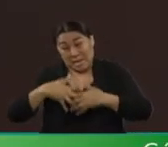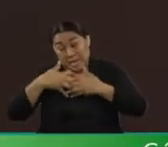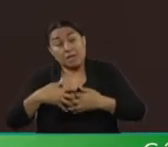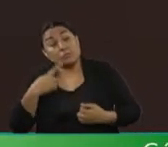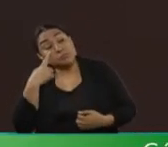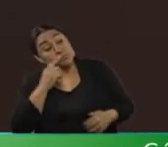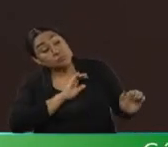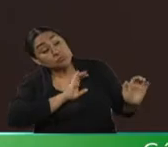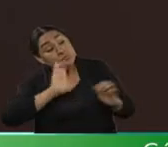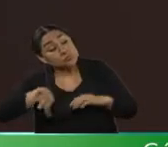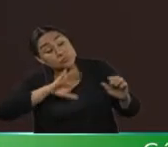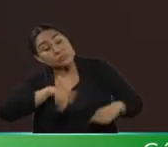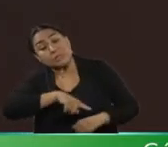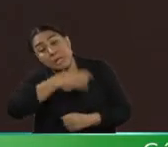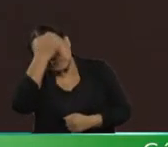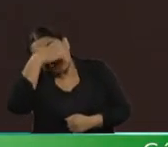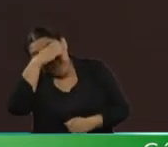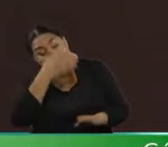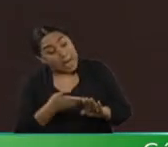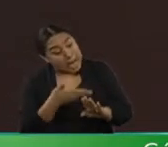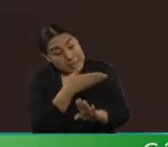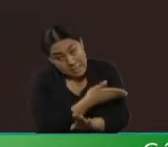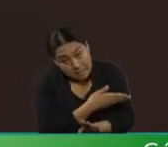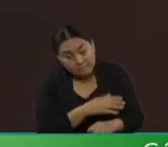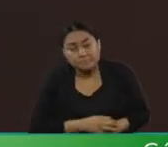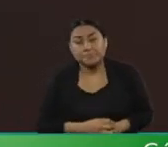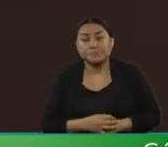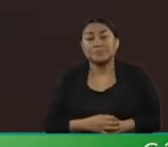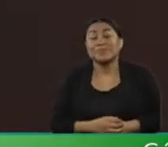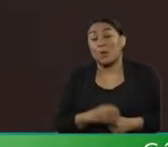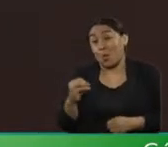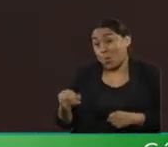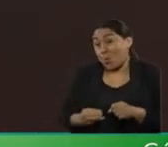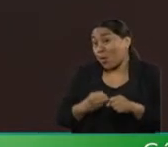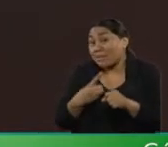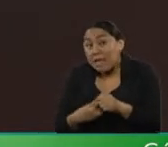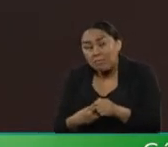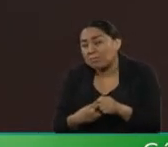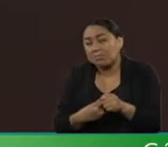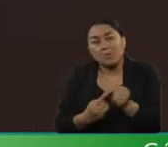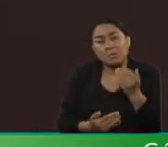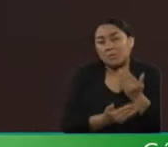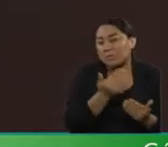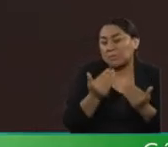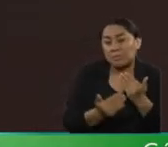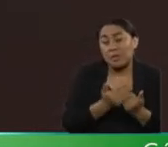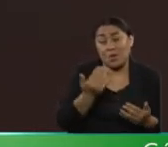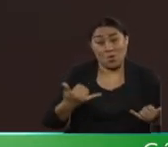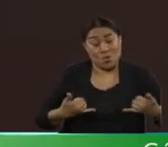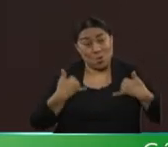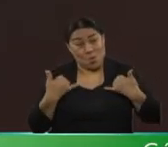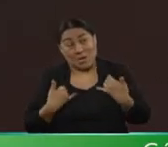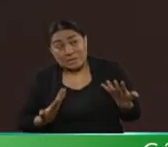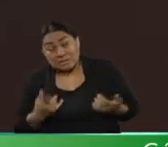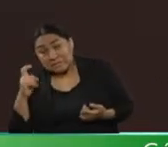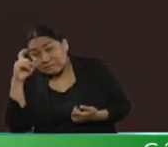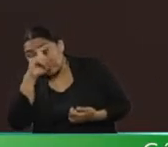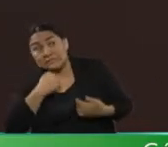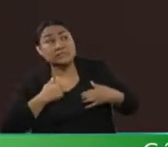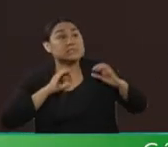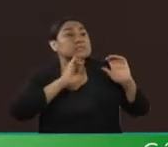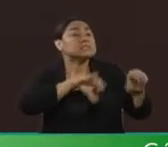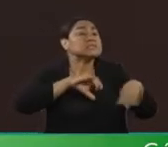candidatos con experiencia previa escasez de oportunidades los jóvenes se encuentran muy difícil acceso a